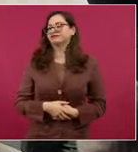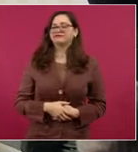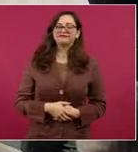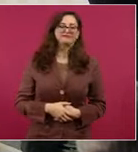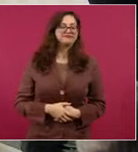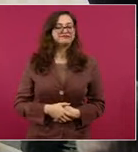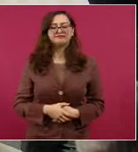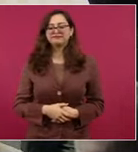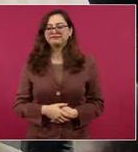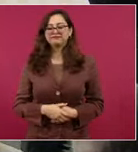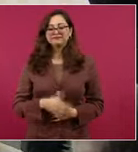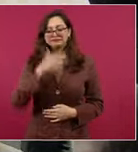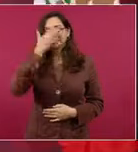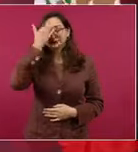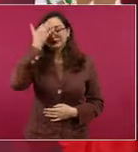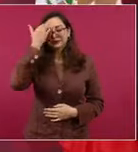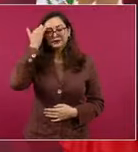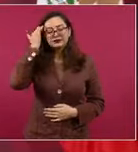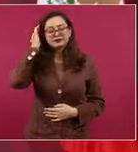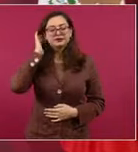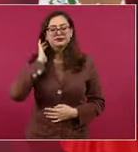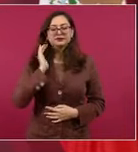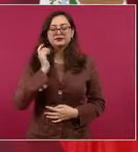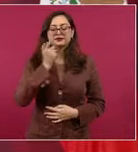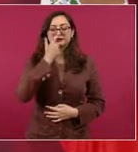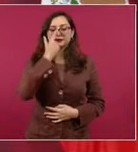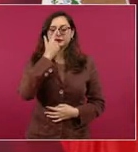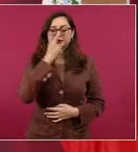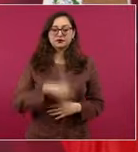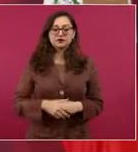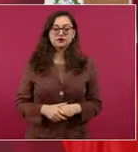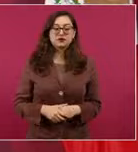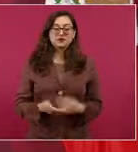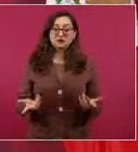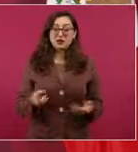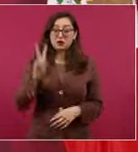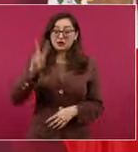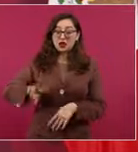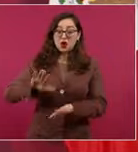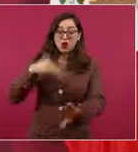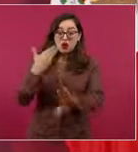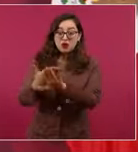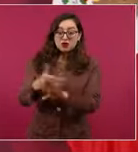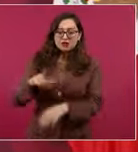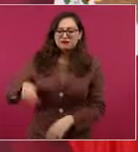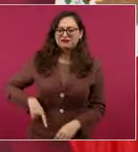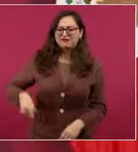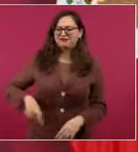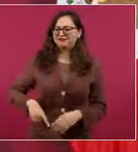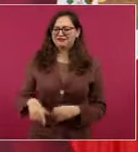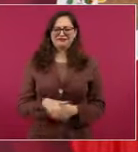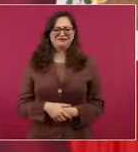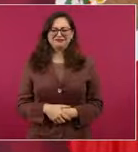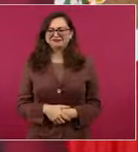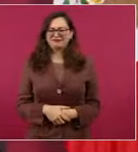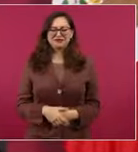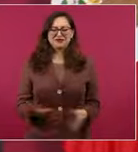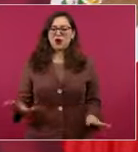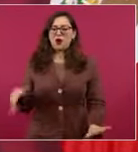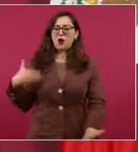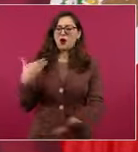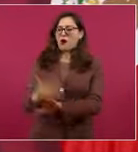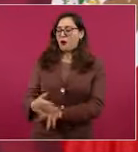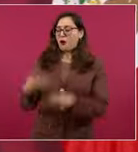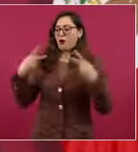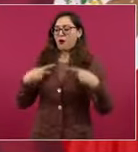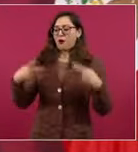porque no es afectar a los gobiernos. ¿A quién se afecta con un bloqueo?